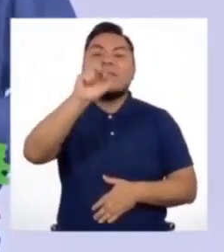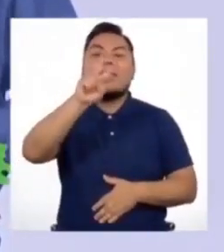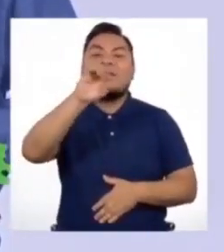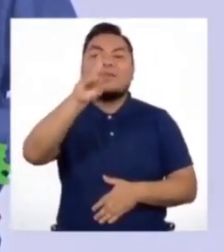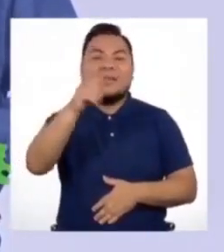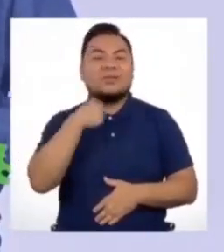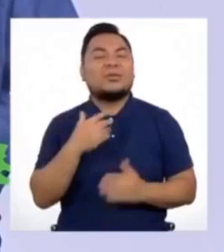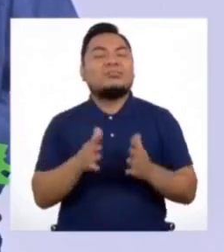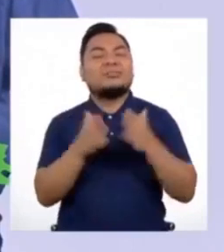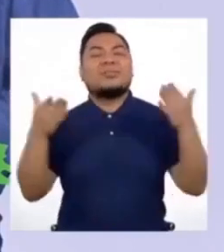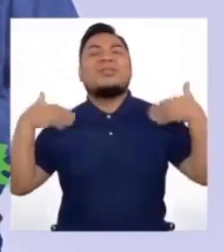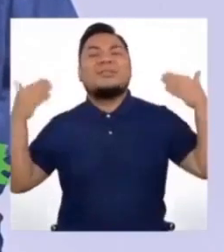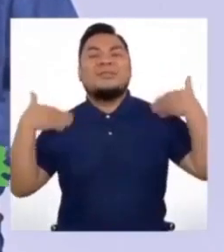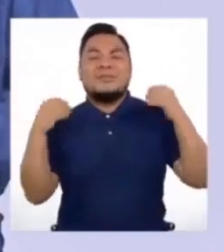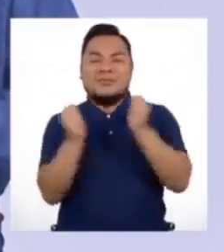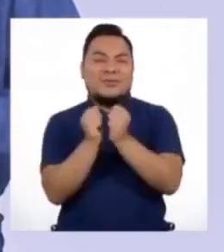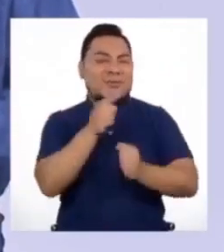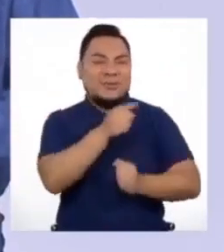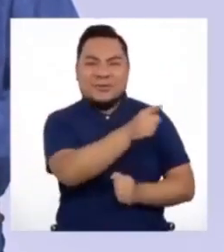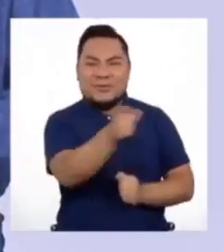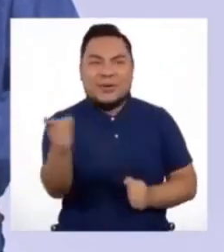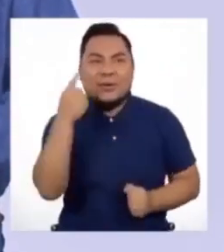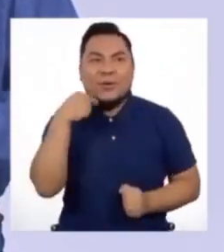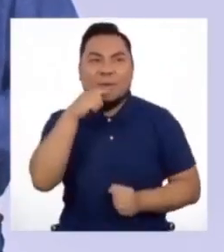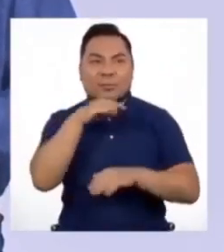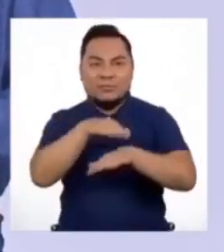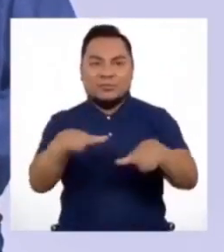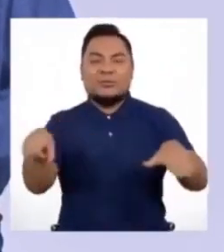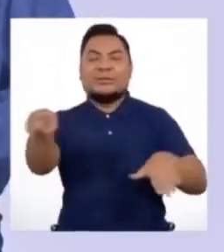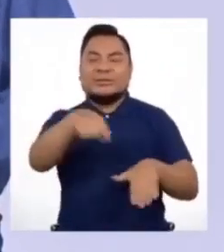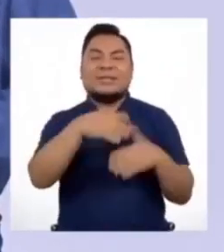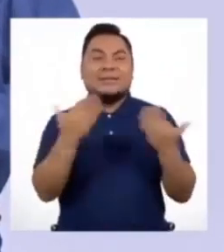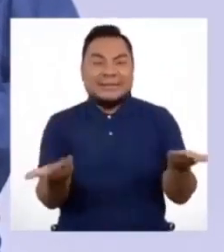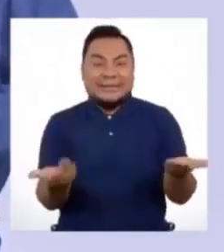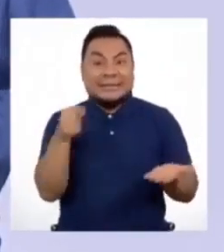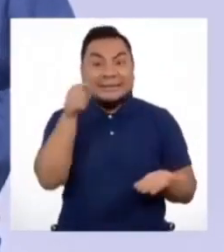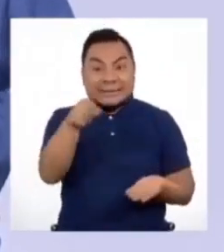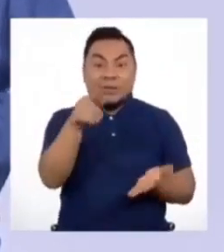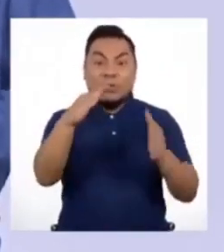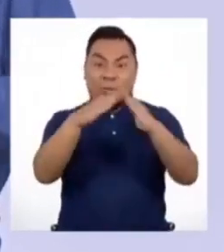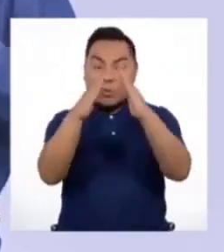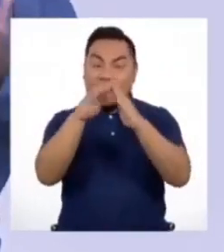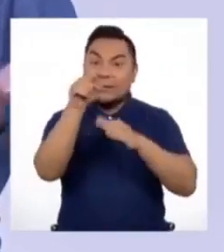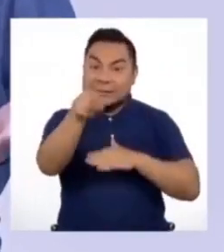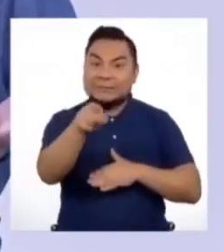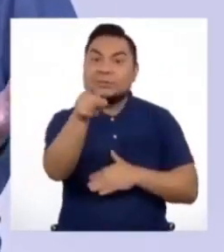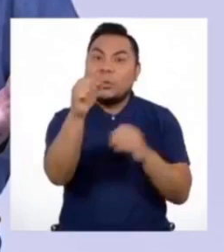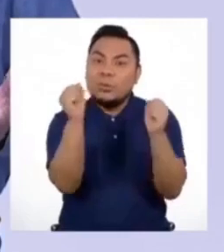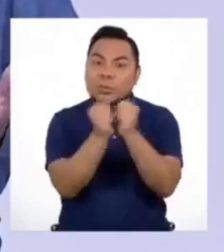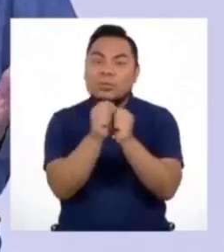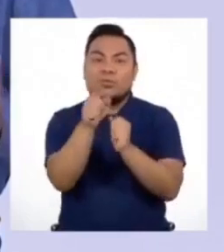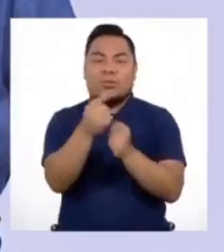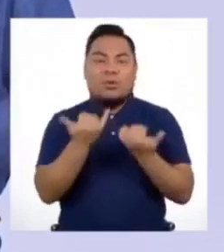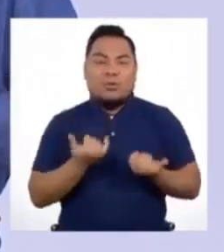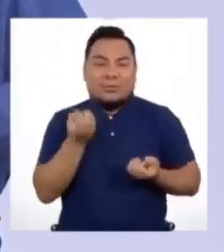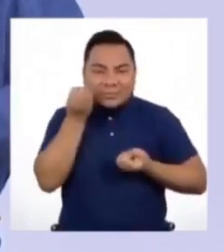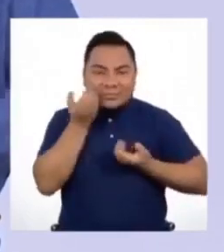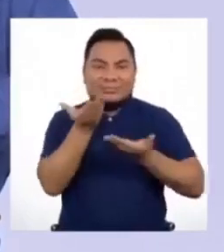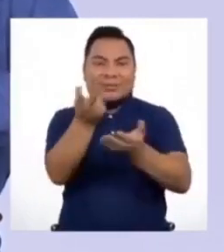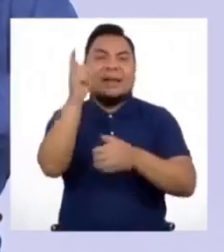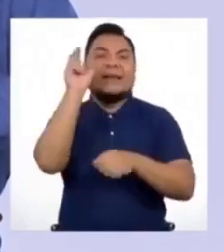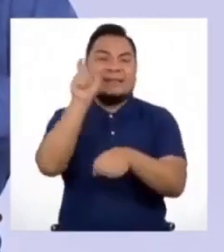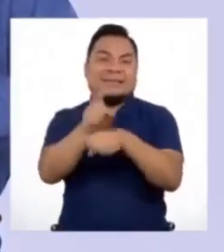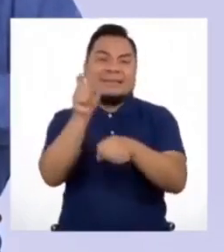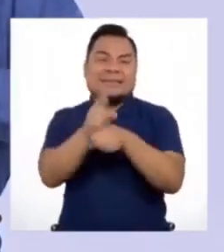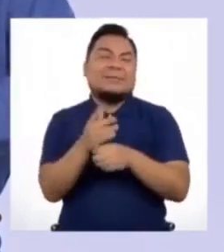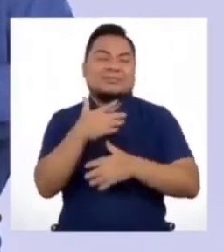estoy muy contento por estar con todas y todos ustedes, chicos y chicas, en sus casas y acompañarlos en esta actividad